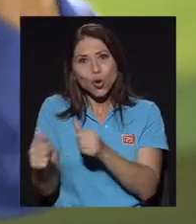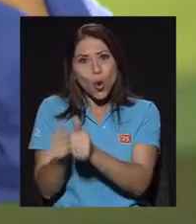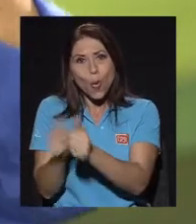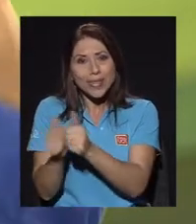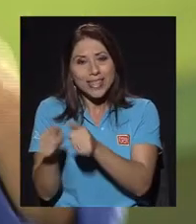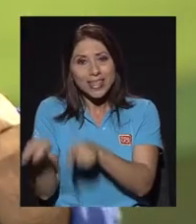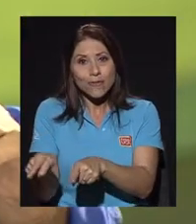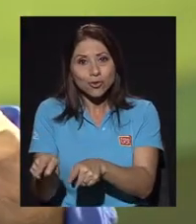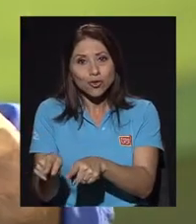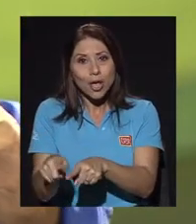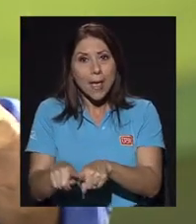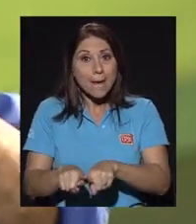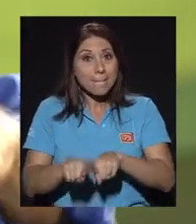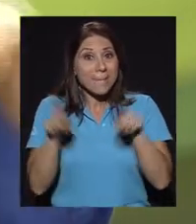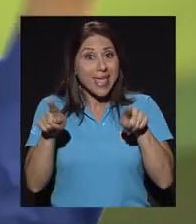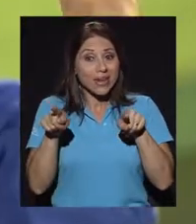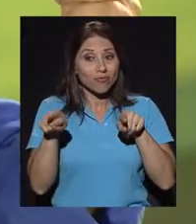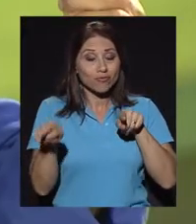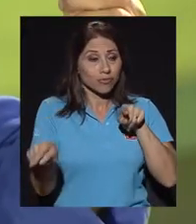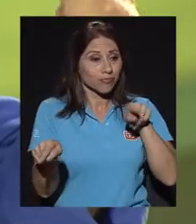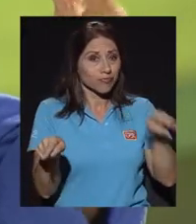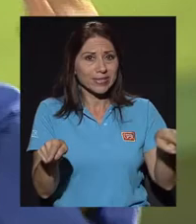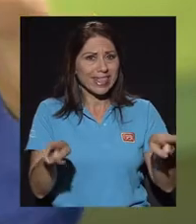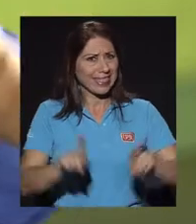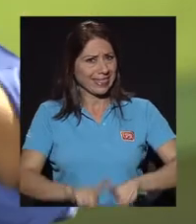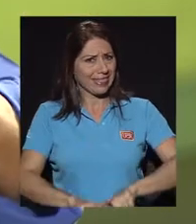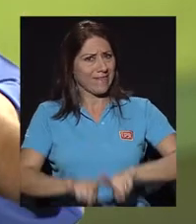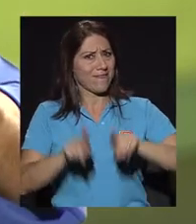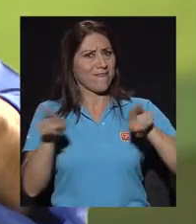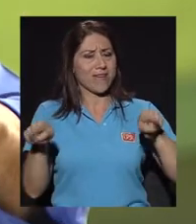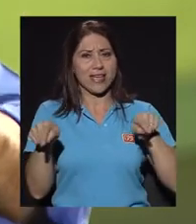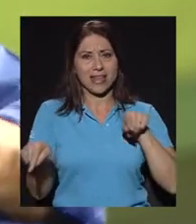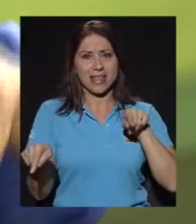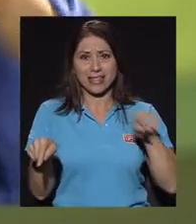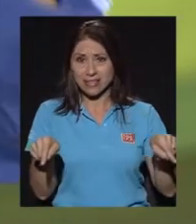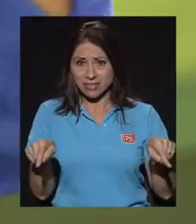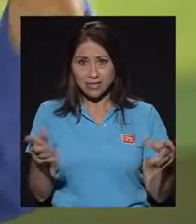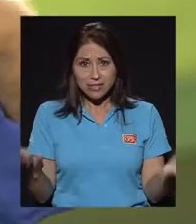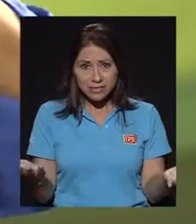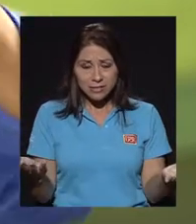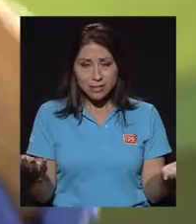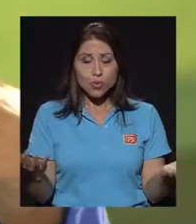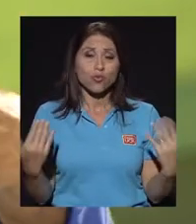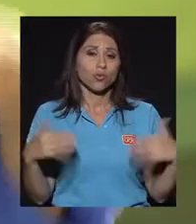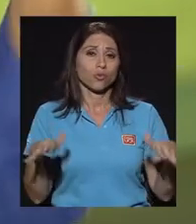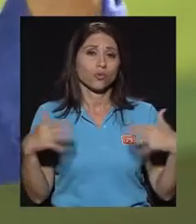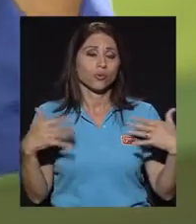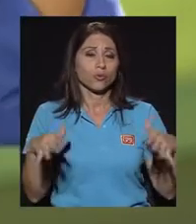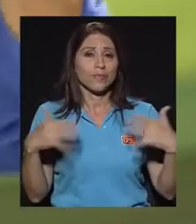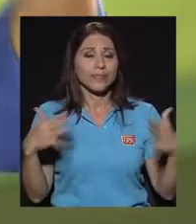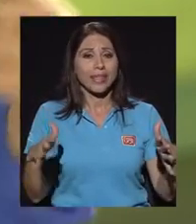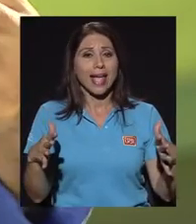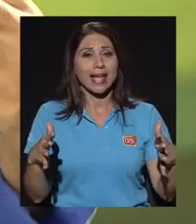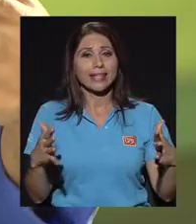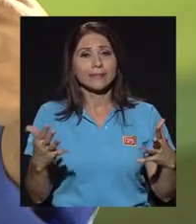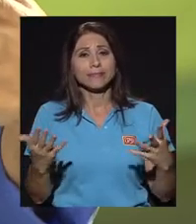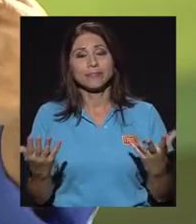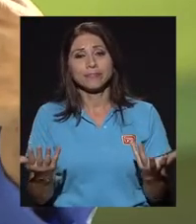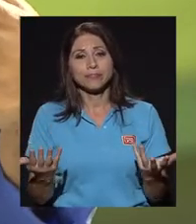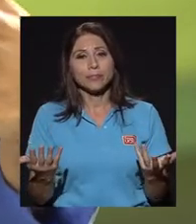son marcadamente diferentes los cantones competitivos de los que no son. Hay toda una